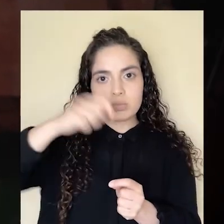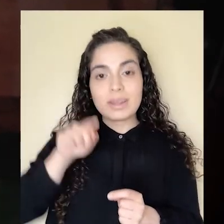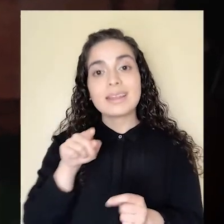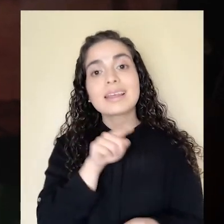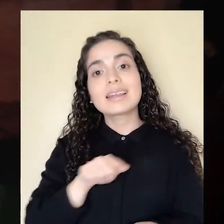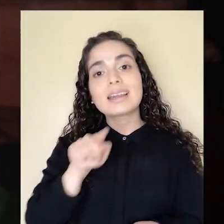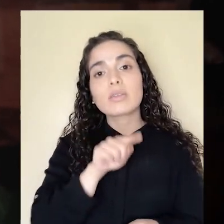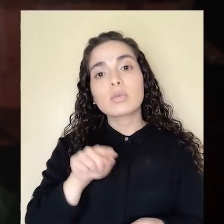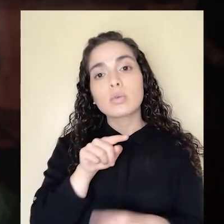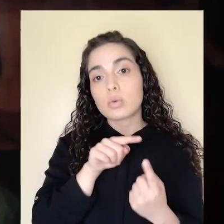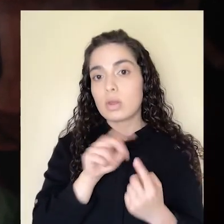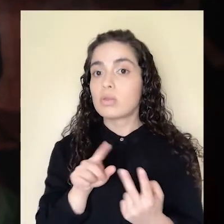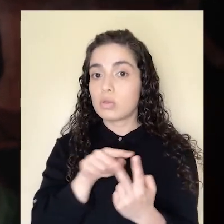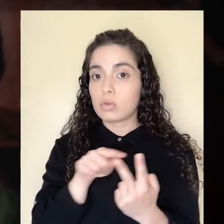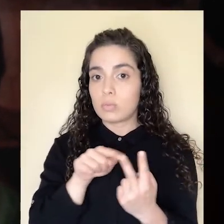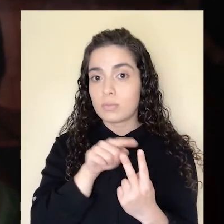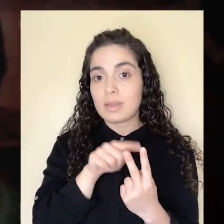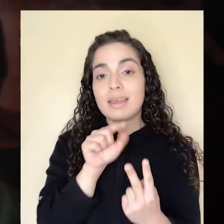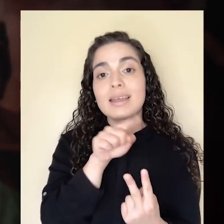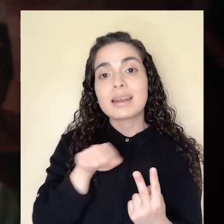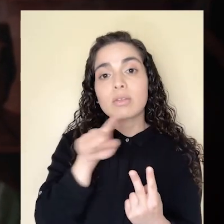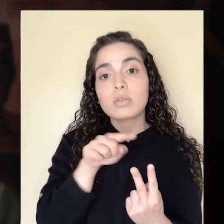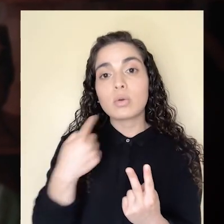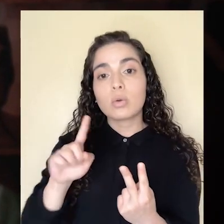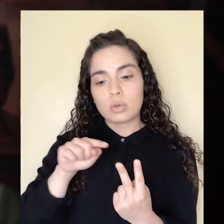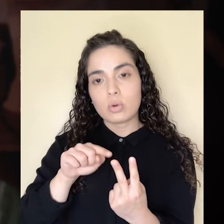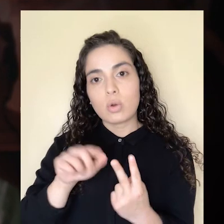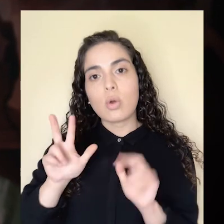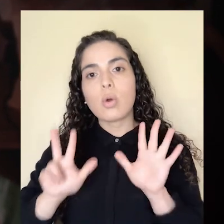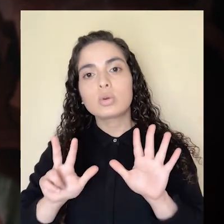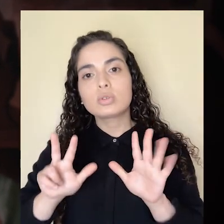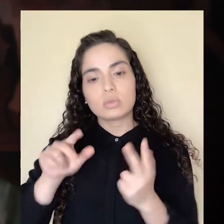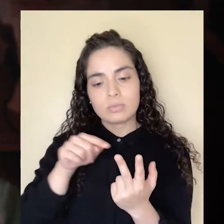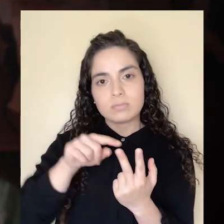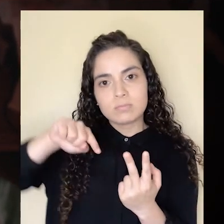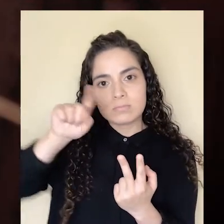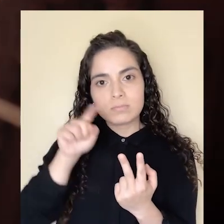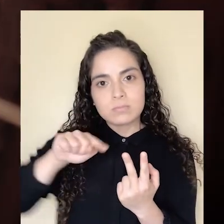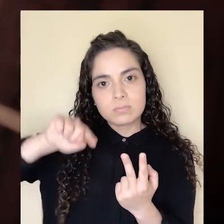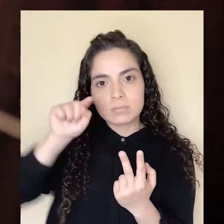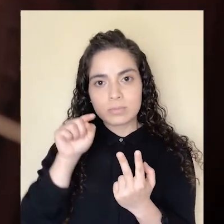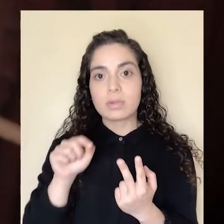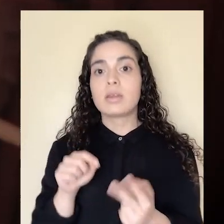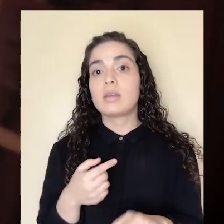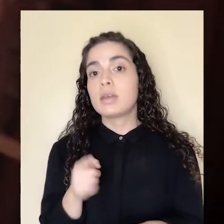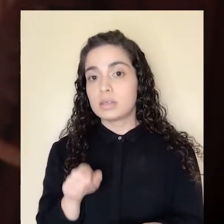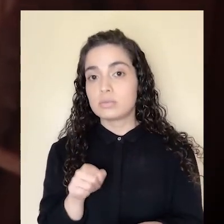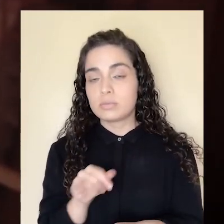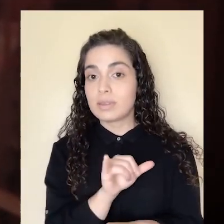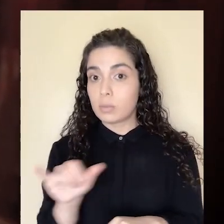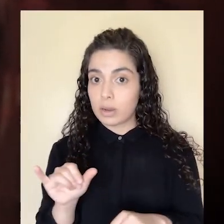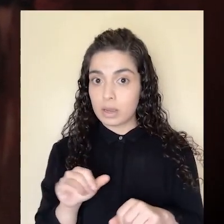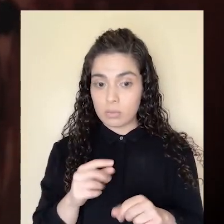redondo, no en 8 por si acaso, porque hay dos tipos de empezar de urdir, en 8 o en tubular. Después que se